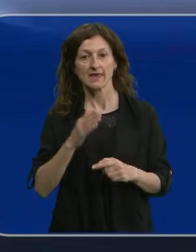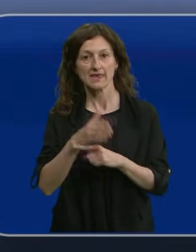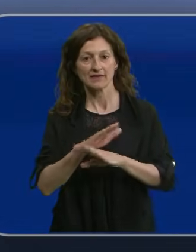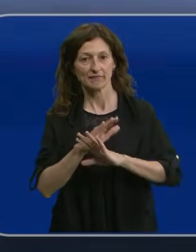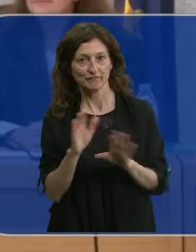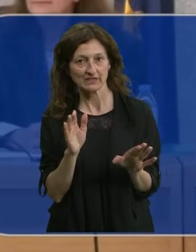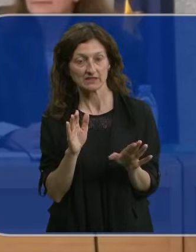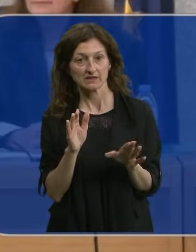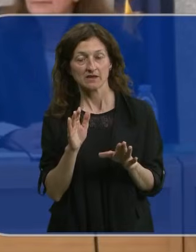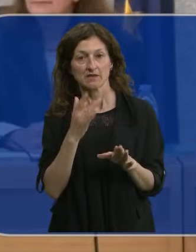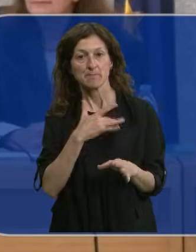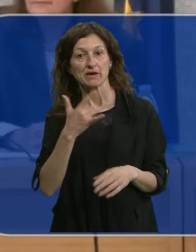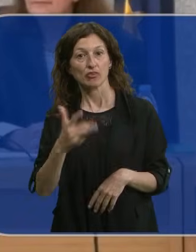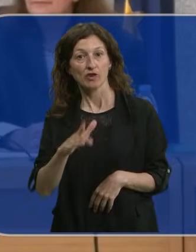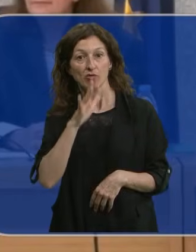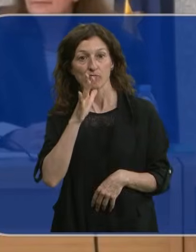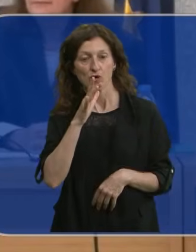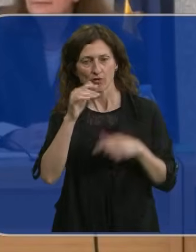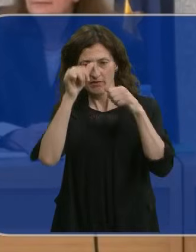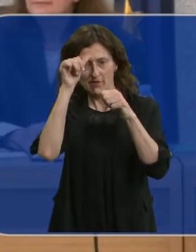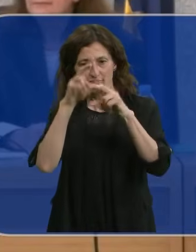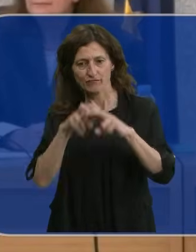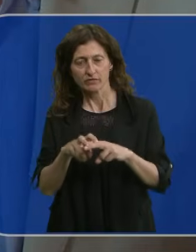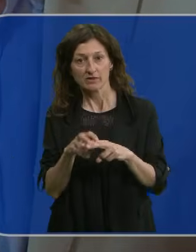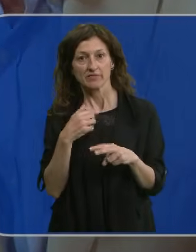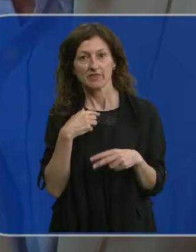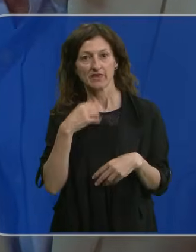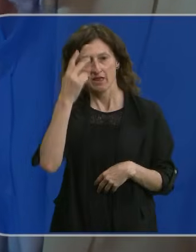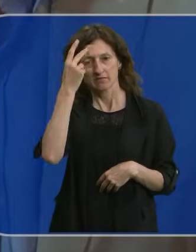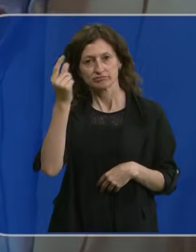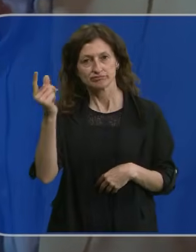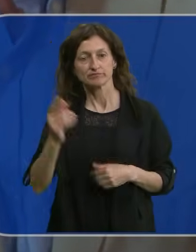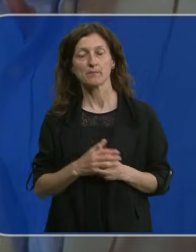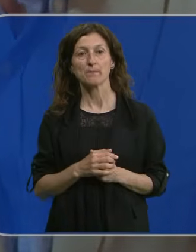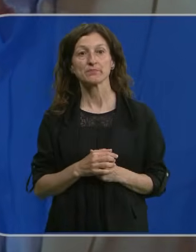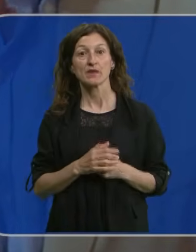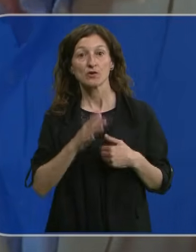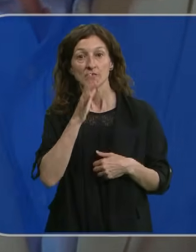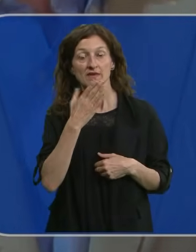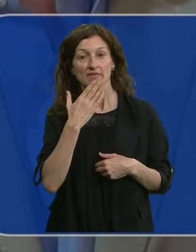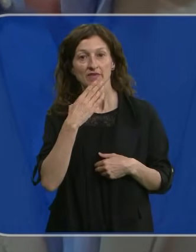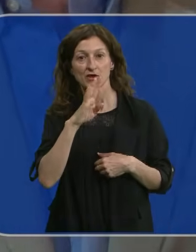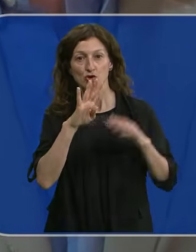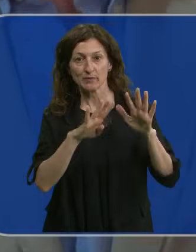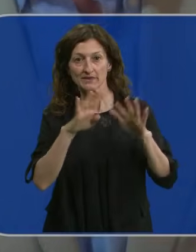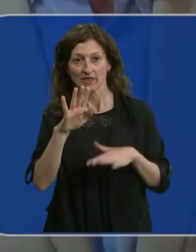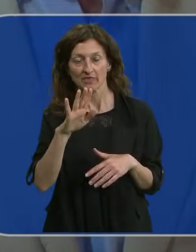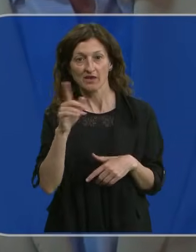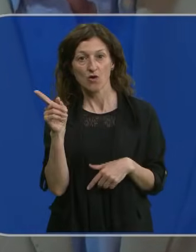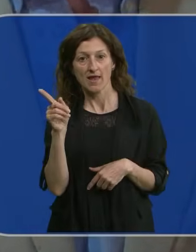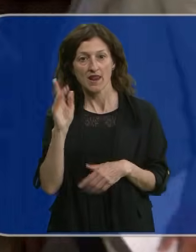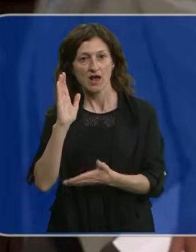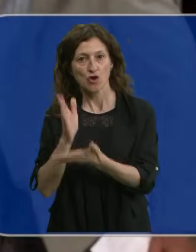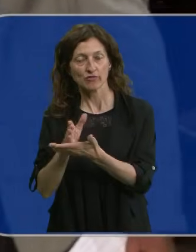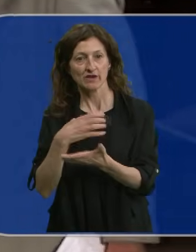más. La Audiencia Nacional lo ha exonerado porque unos forenses han certificado que sufre deterioro cognitivo. Así, a sus 95 años, Pujol no podrá